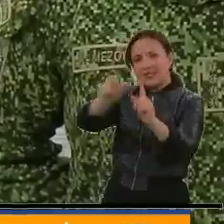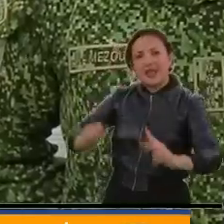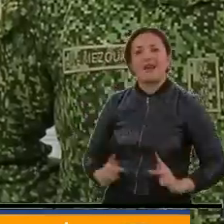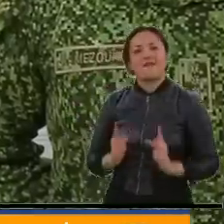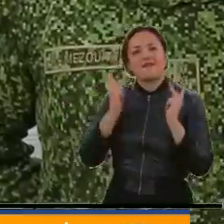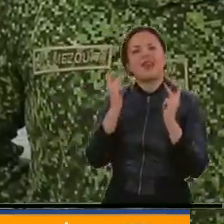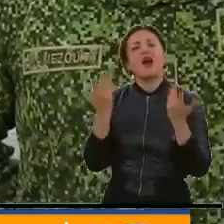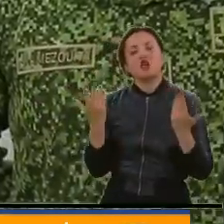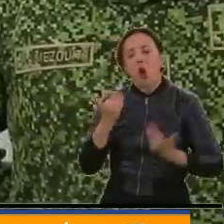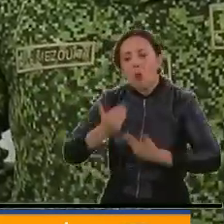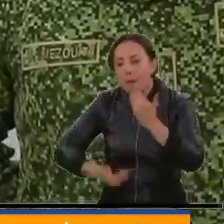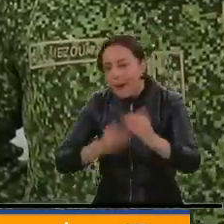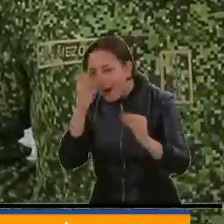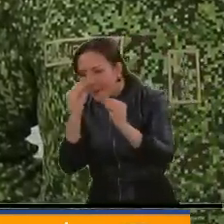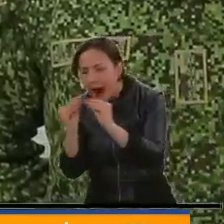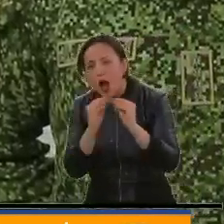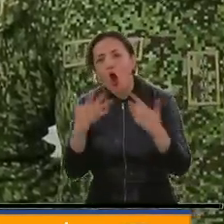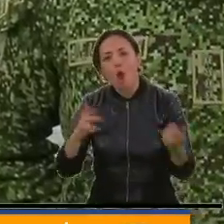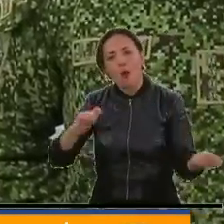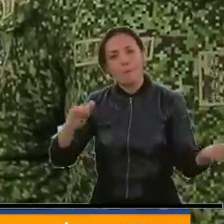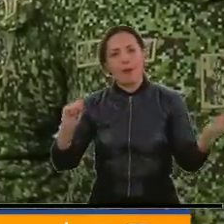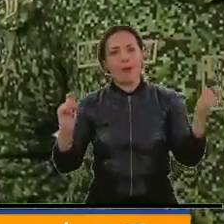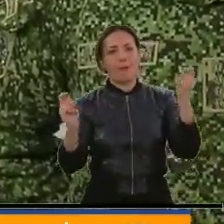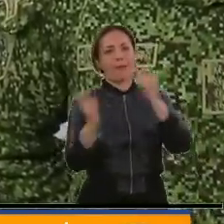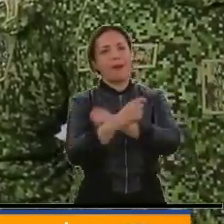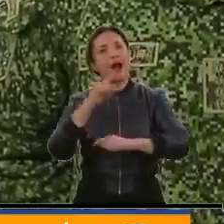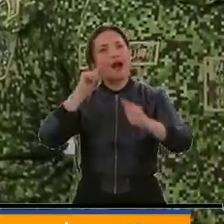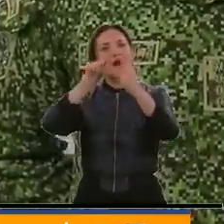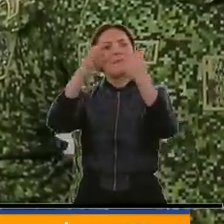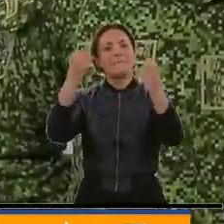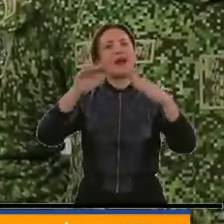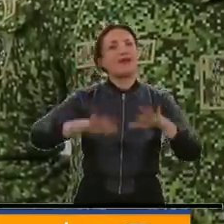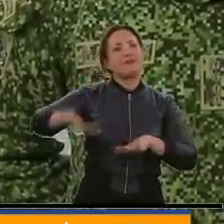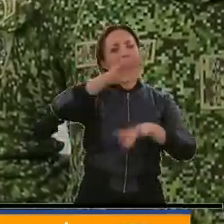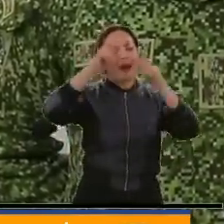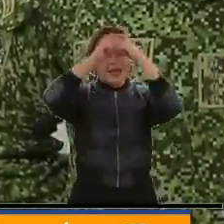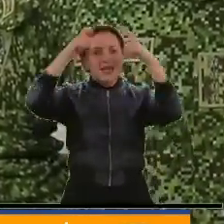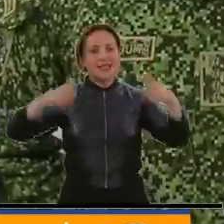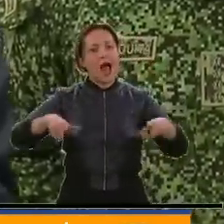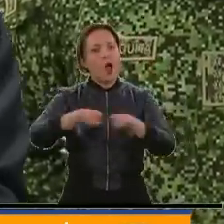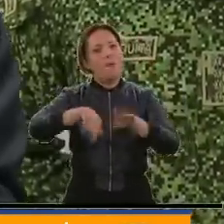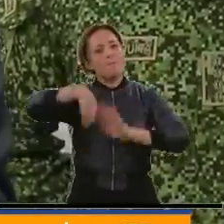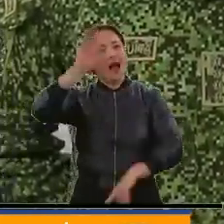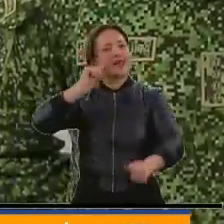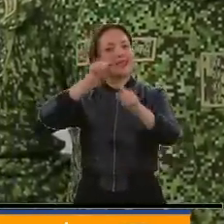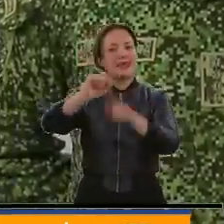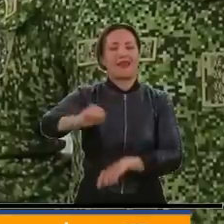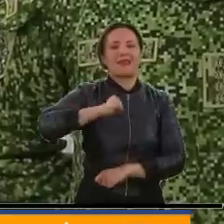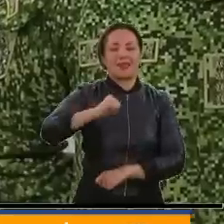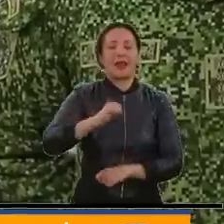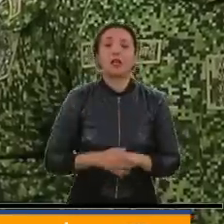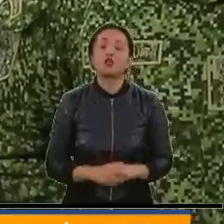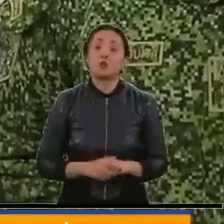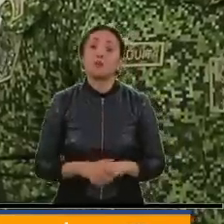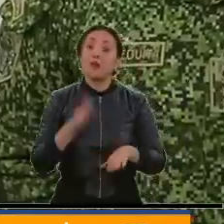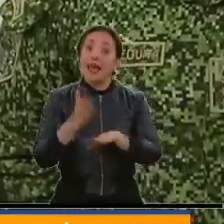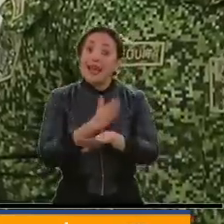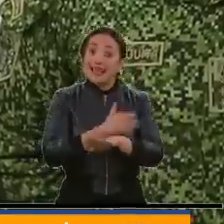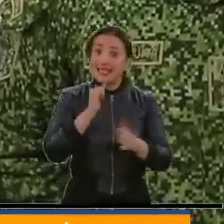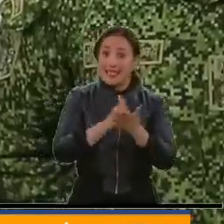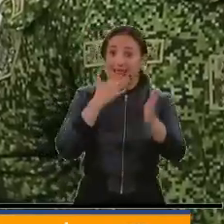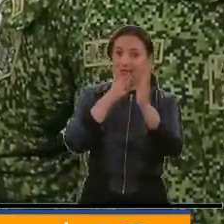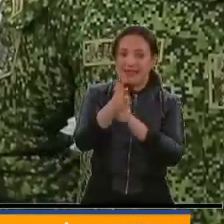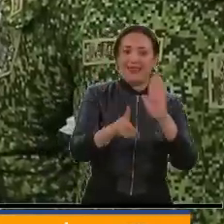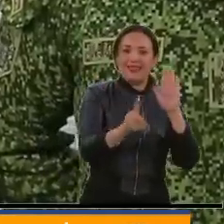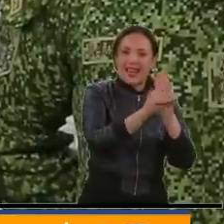mecanismos para la transición hacia el Estado de Derecho. De conformidad con los decretos correspondientes que ya